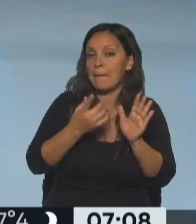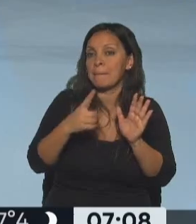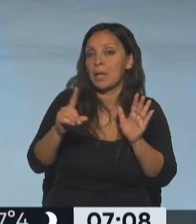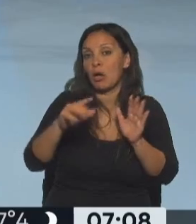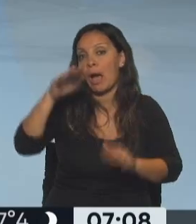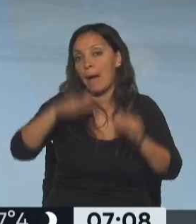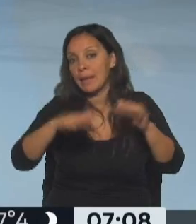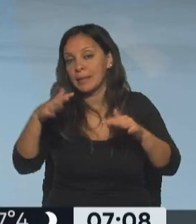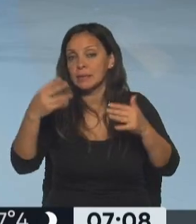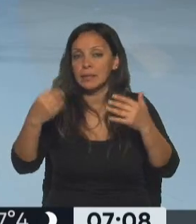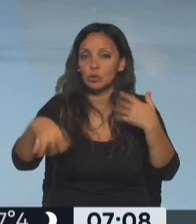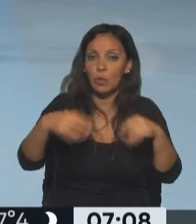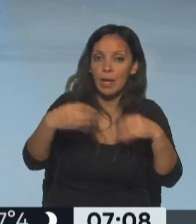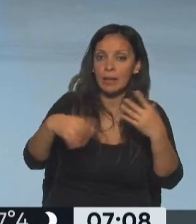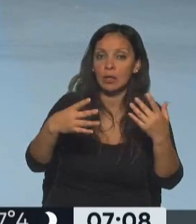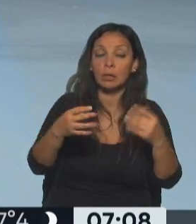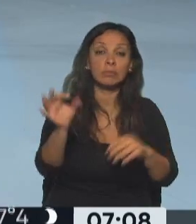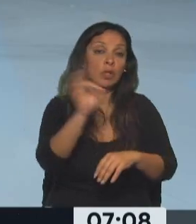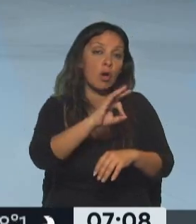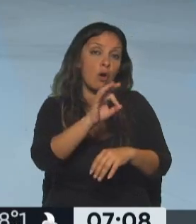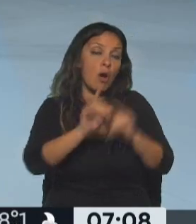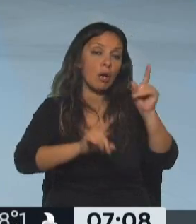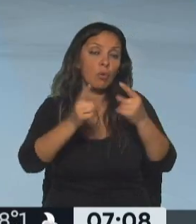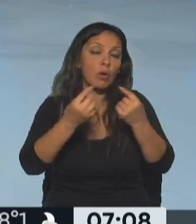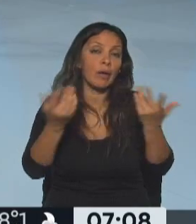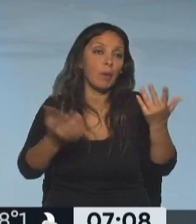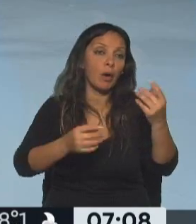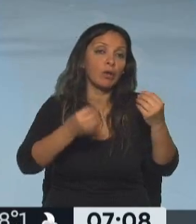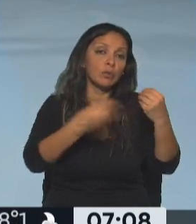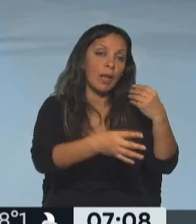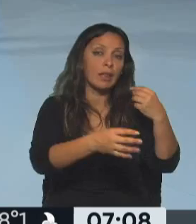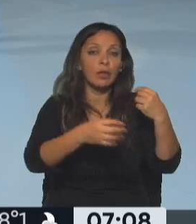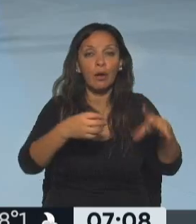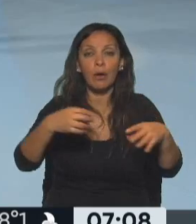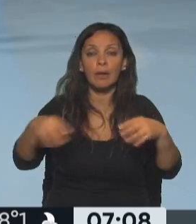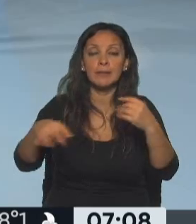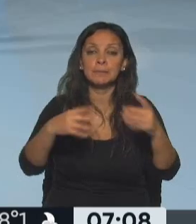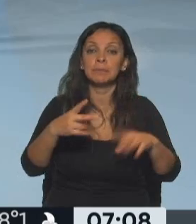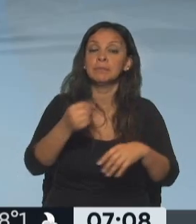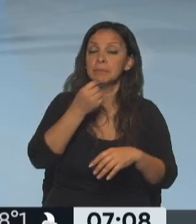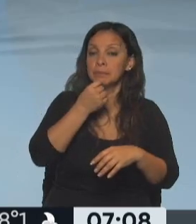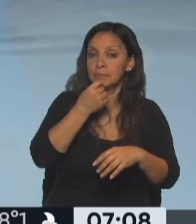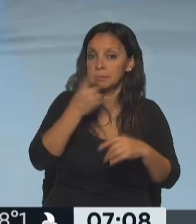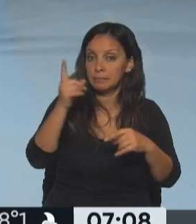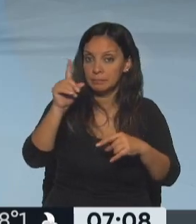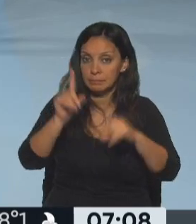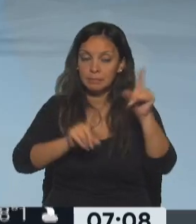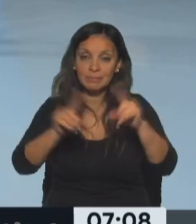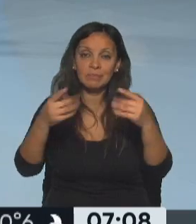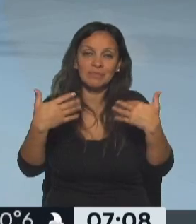vez en cuando y que quizás no es... O el que hace una changa, digamos. Claro. Quien pueda tener un trabajo que de golpe